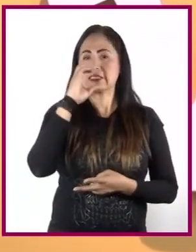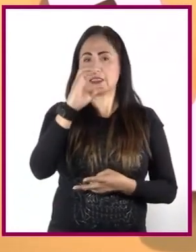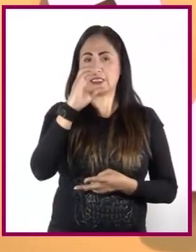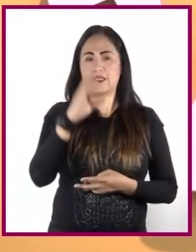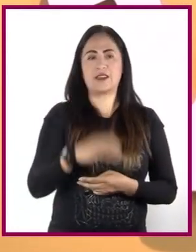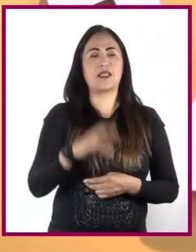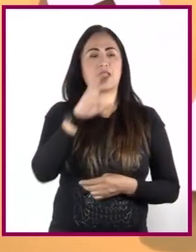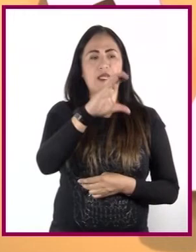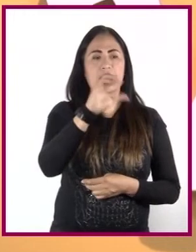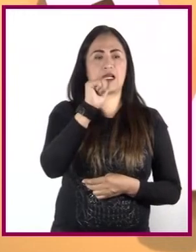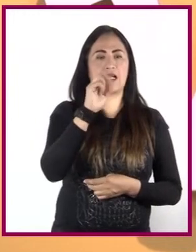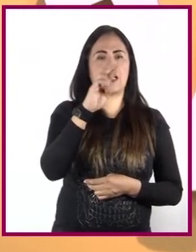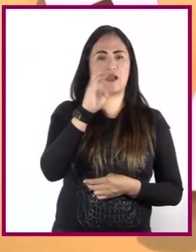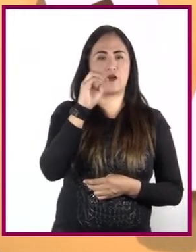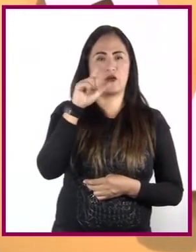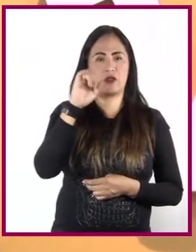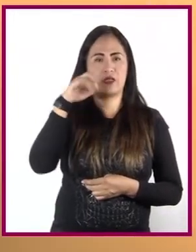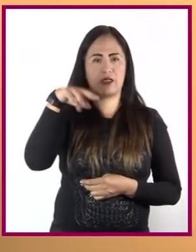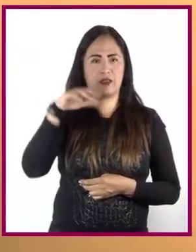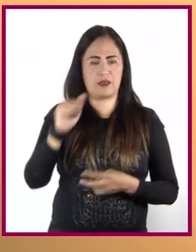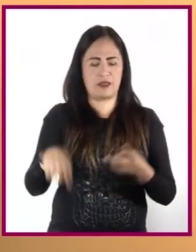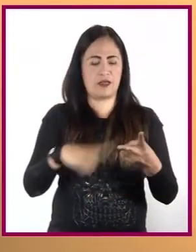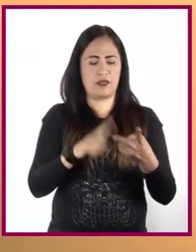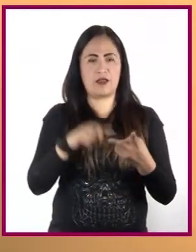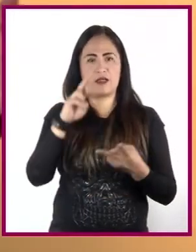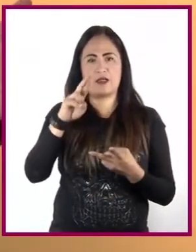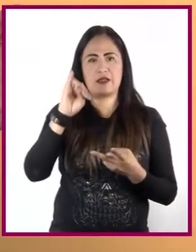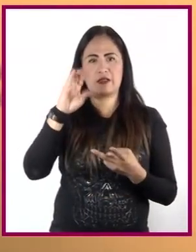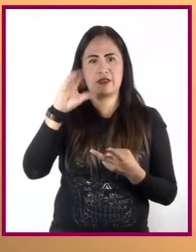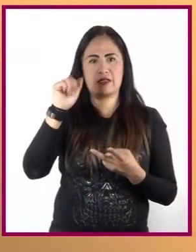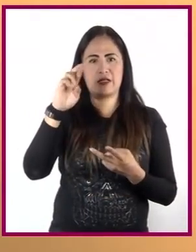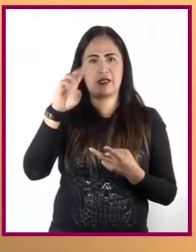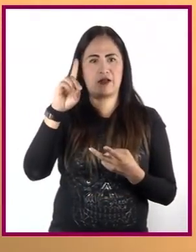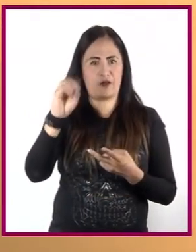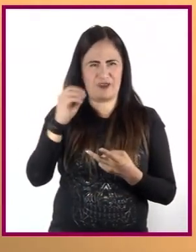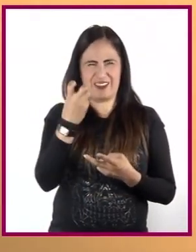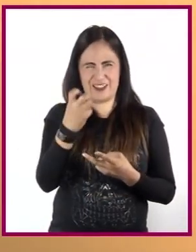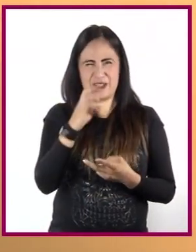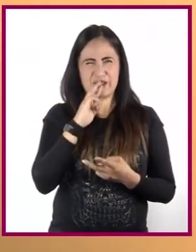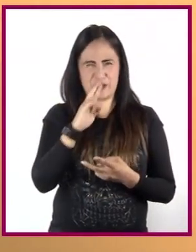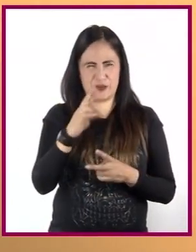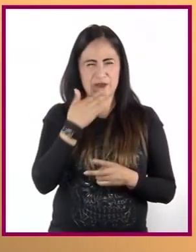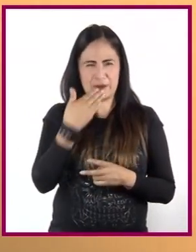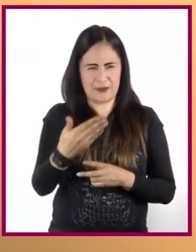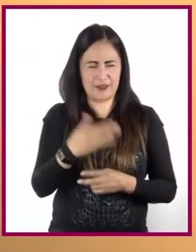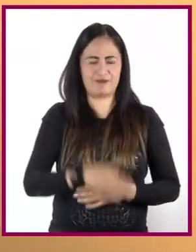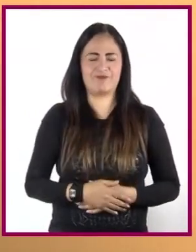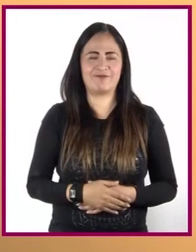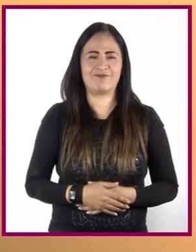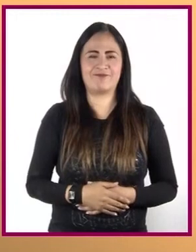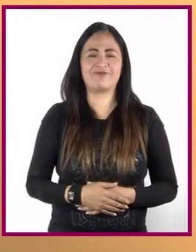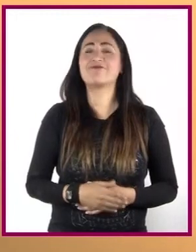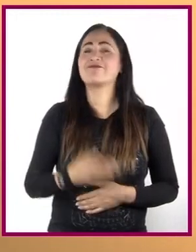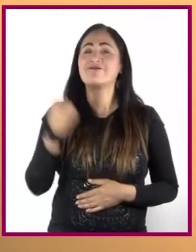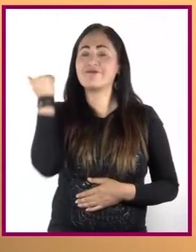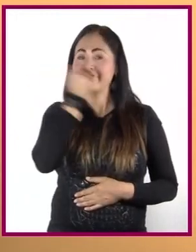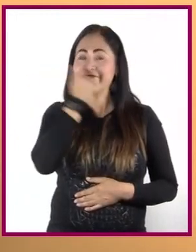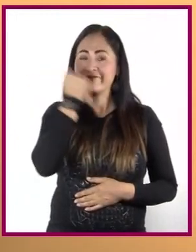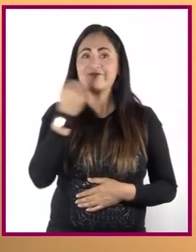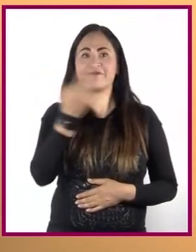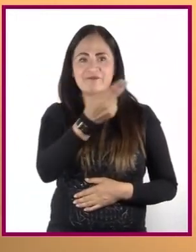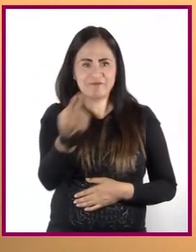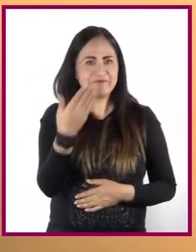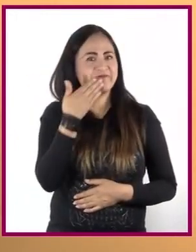con Carolina y Ricardo. Muy bien, alumnas y alumnos. Hasta el momento hemos aprendido